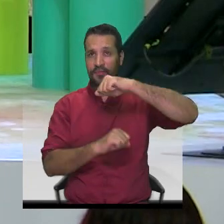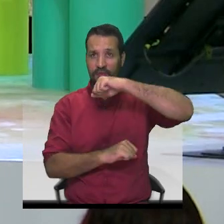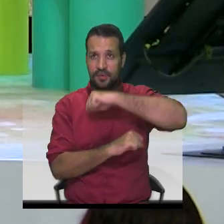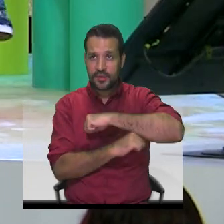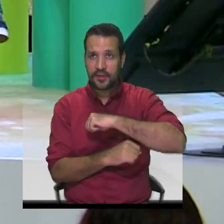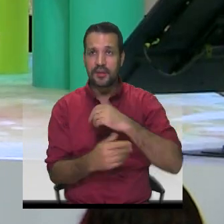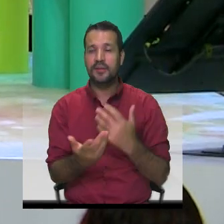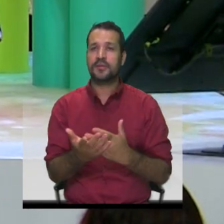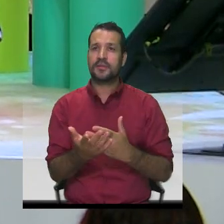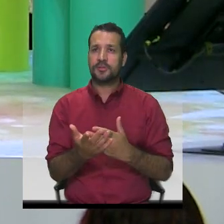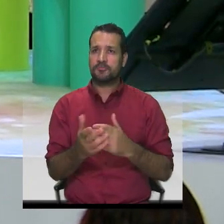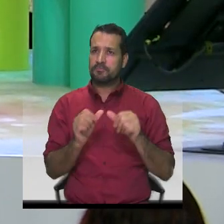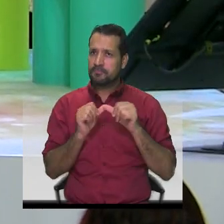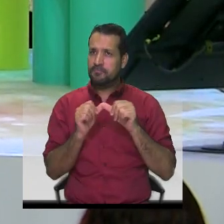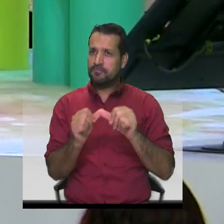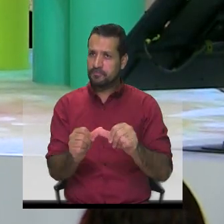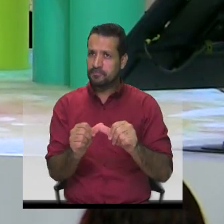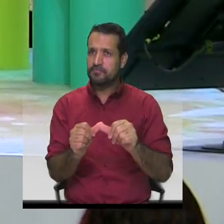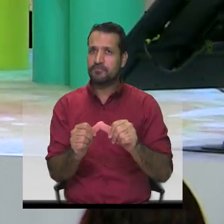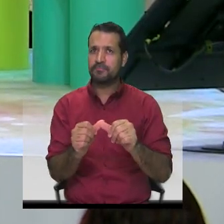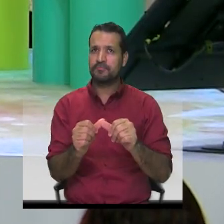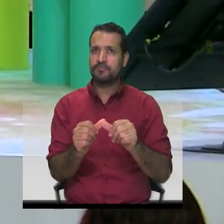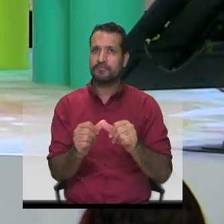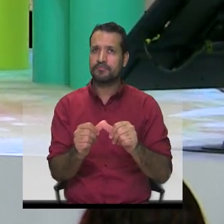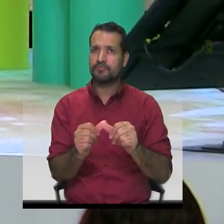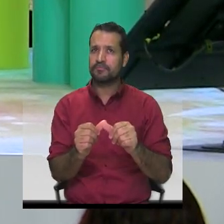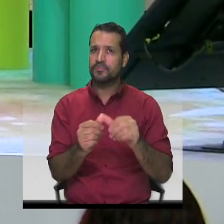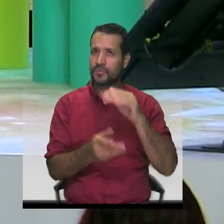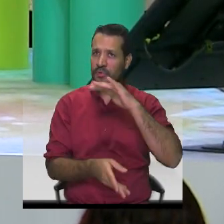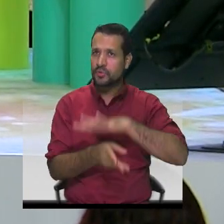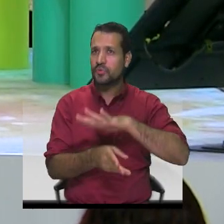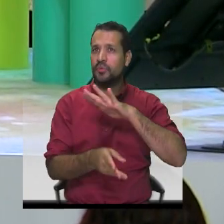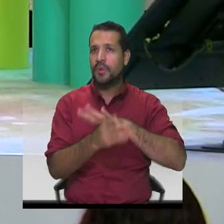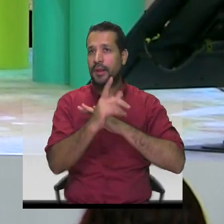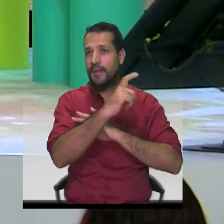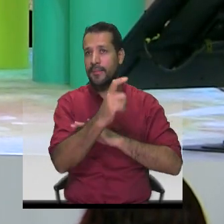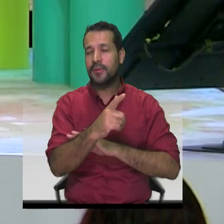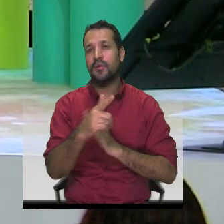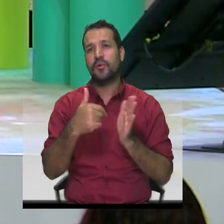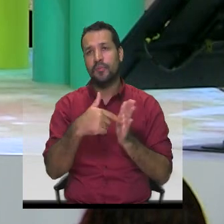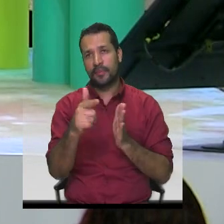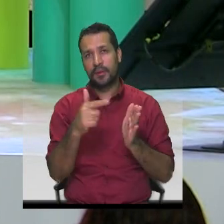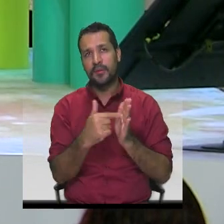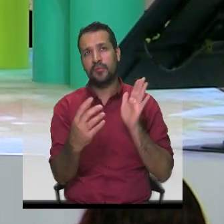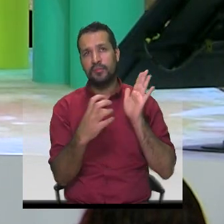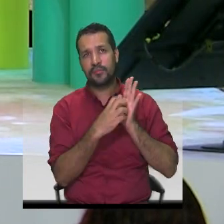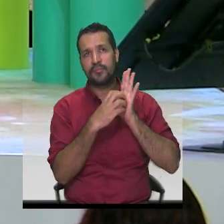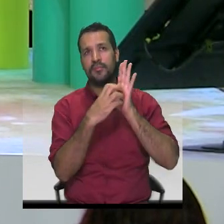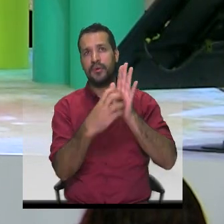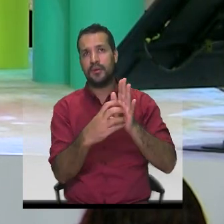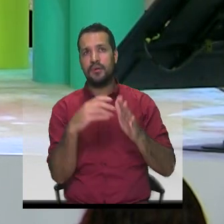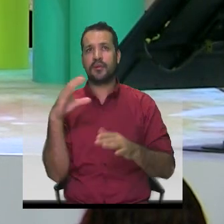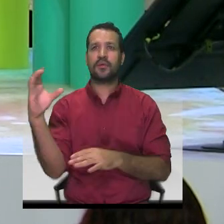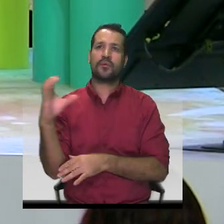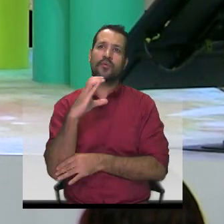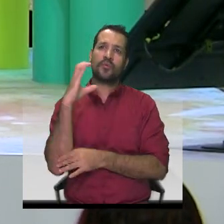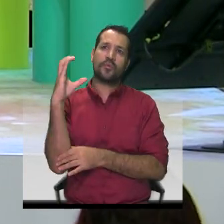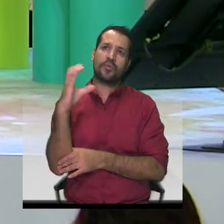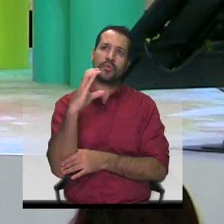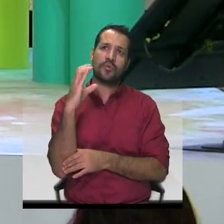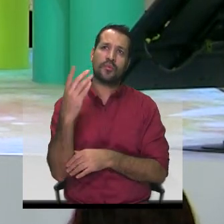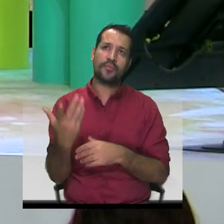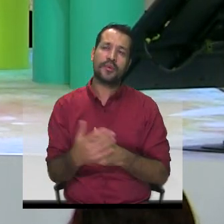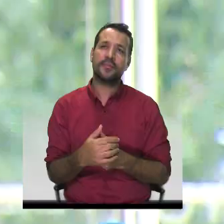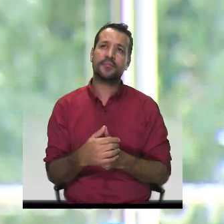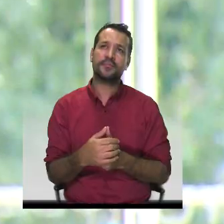permanencia y la fidelidad en la marca, por ejemplo. Y segundo, Colombia... es un